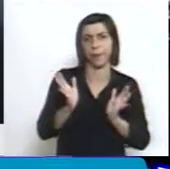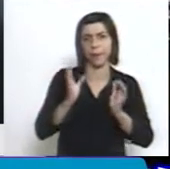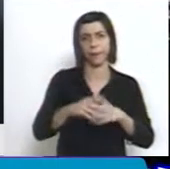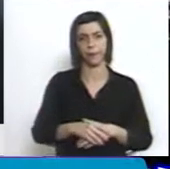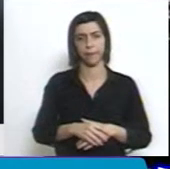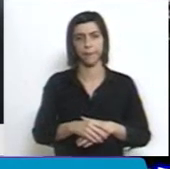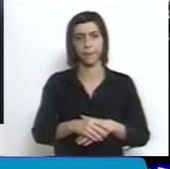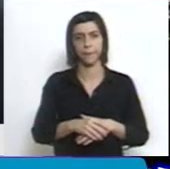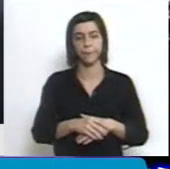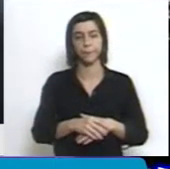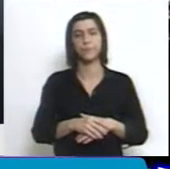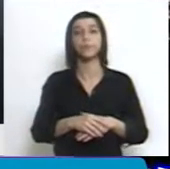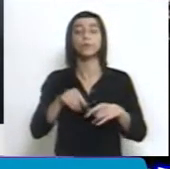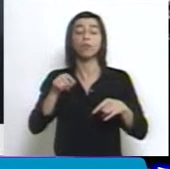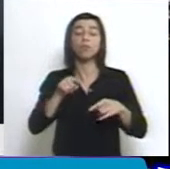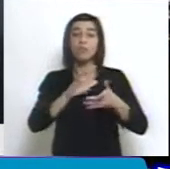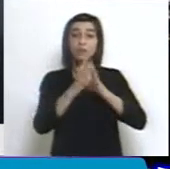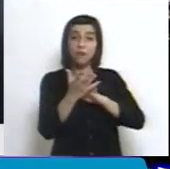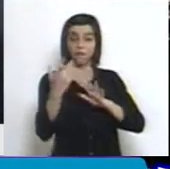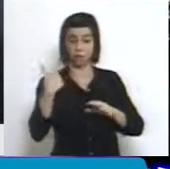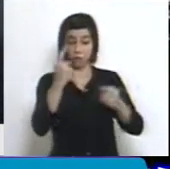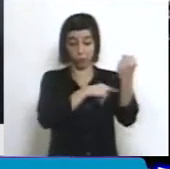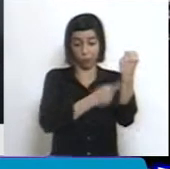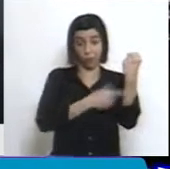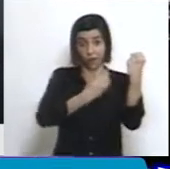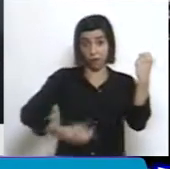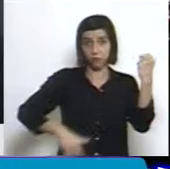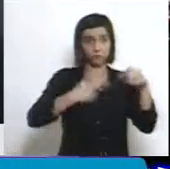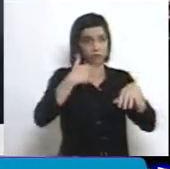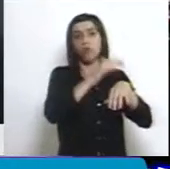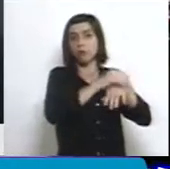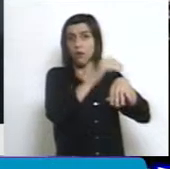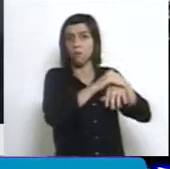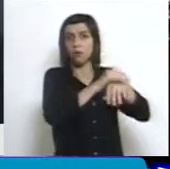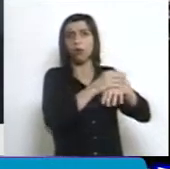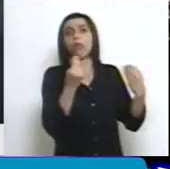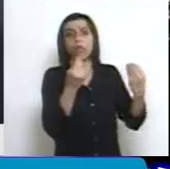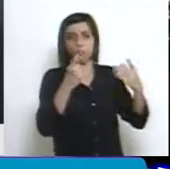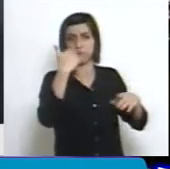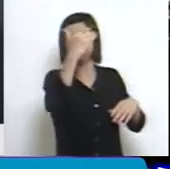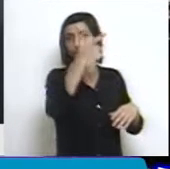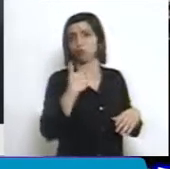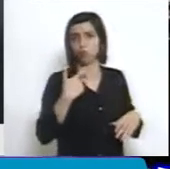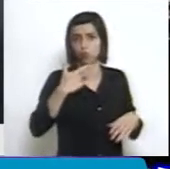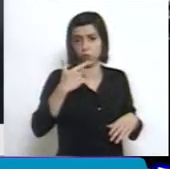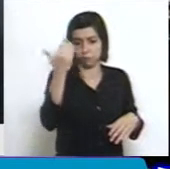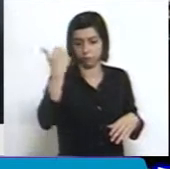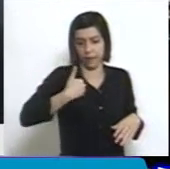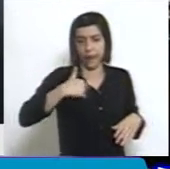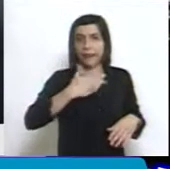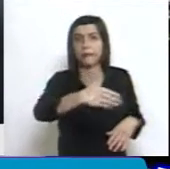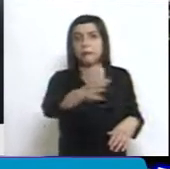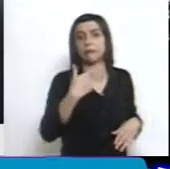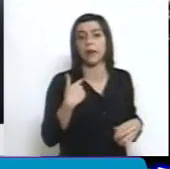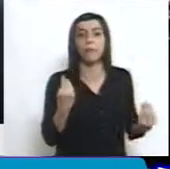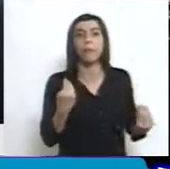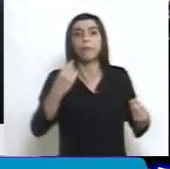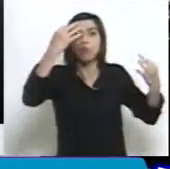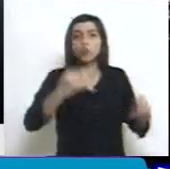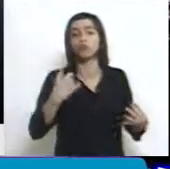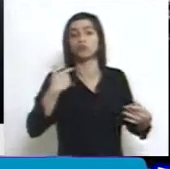indica que el Poder Ejecutivo, que va a hacerse cargo de los destinos del país, a partir del 10 de diciembre no ha